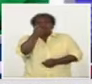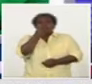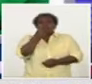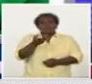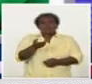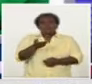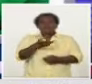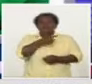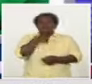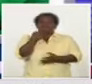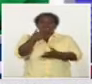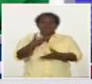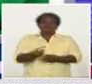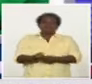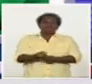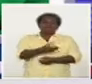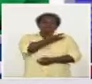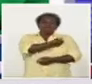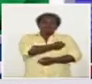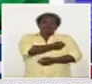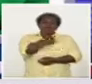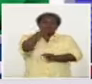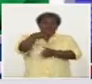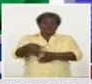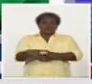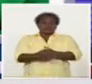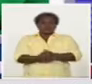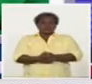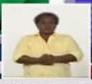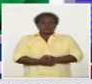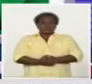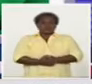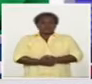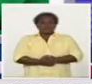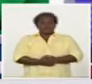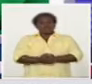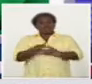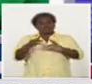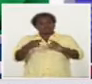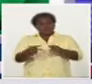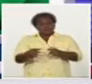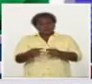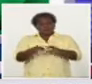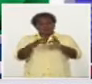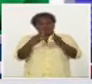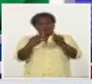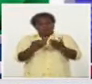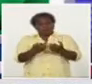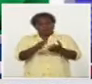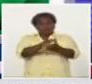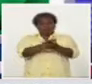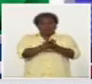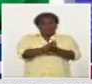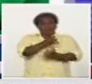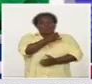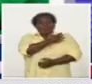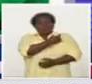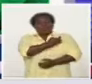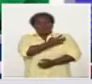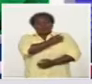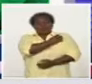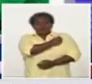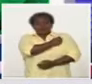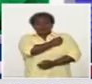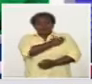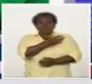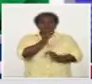lamentablemente falleció. Reiteramos nuestras condolencias a familiares, amistades. Lamentamos mucho cada